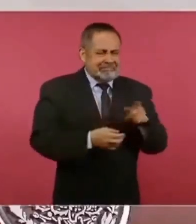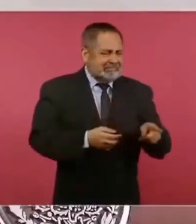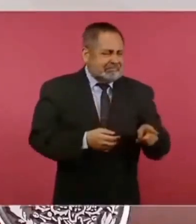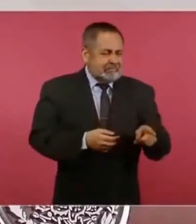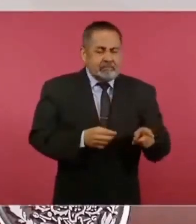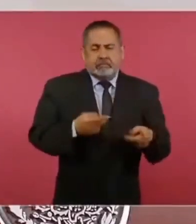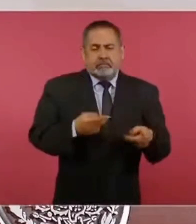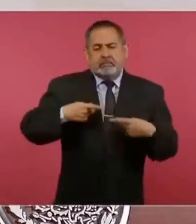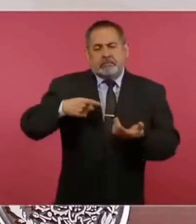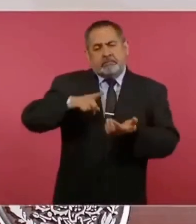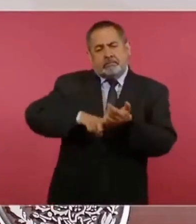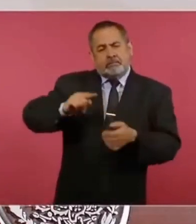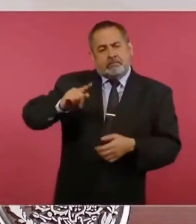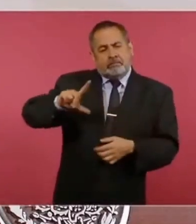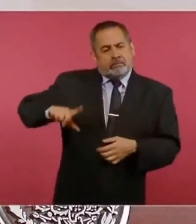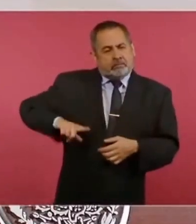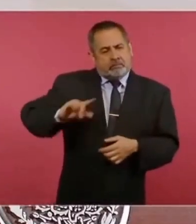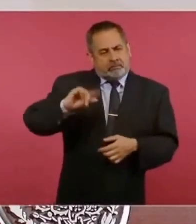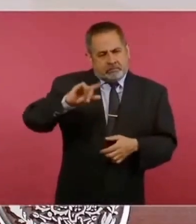servidores públicos